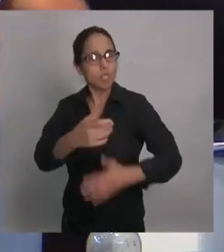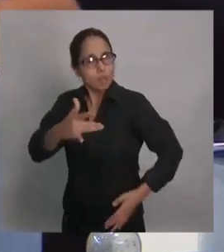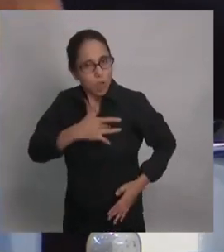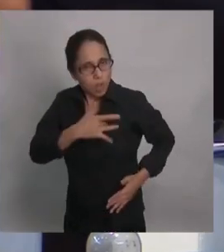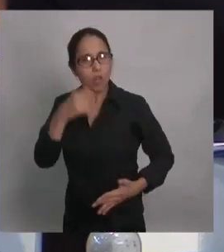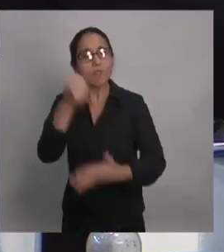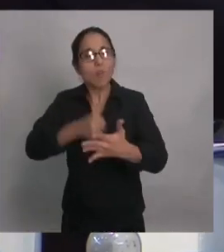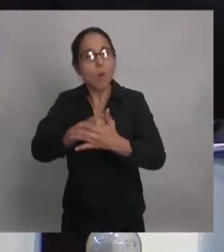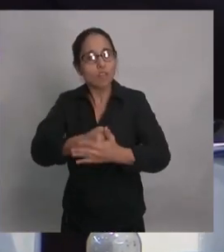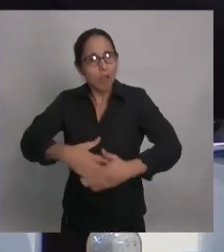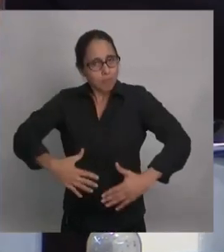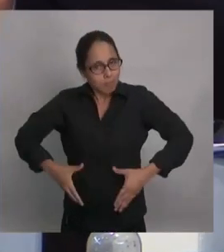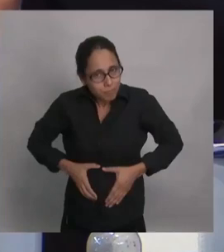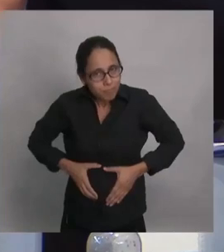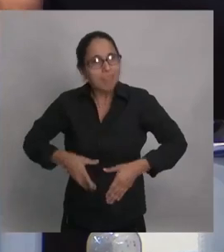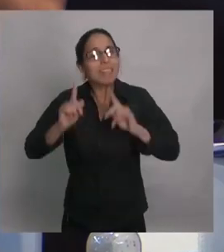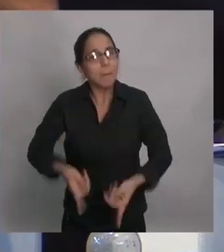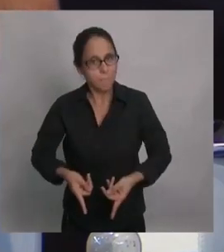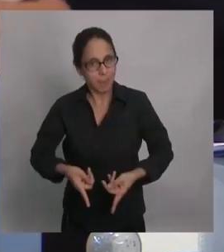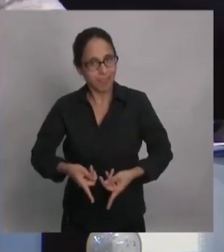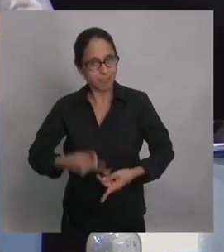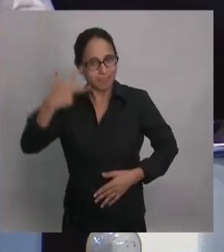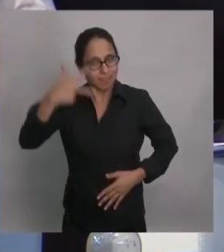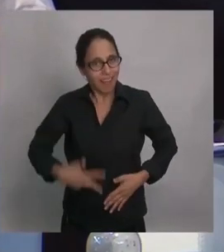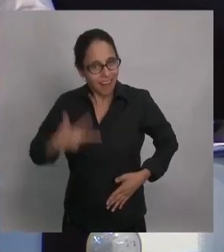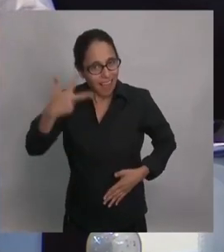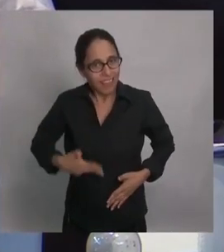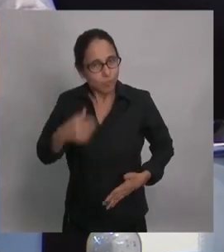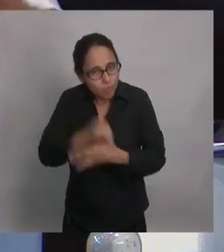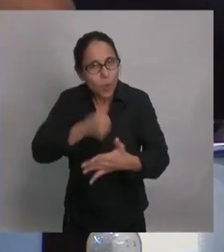Y nosotros podemos construir la esperanza